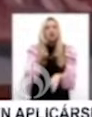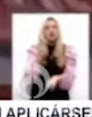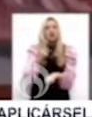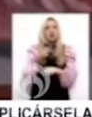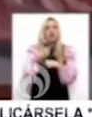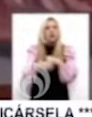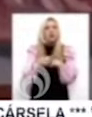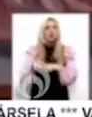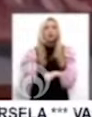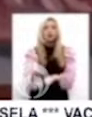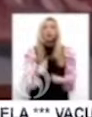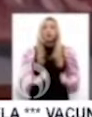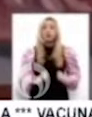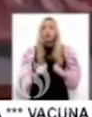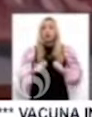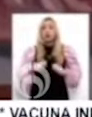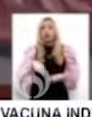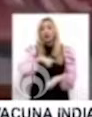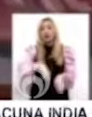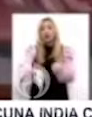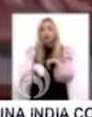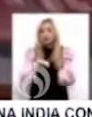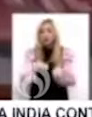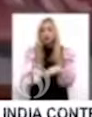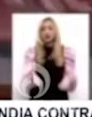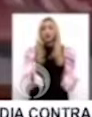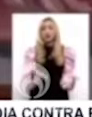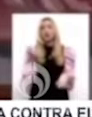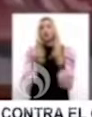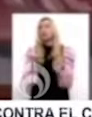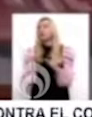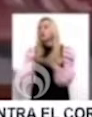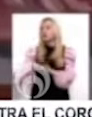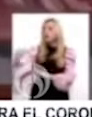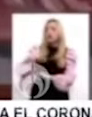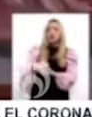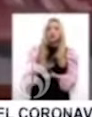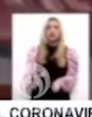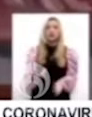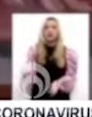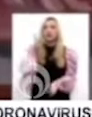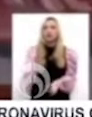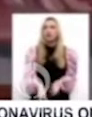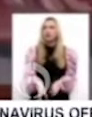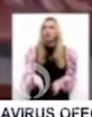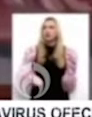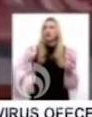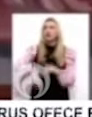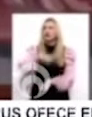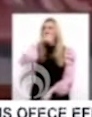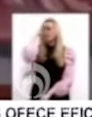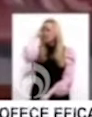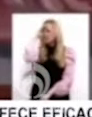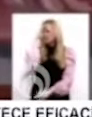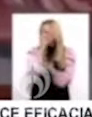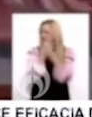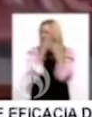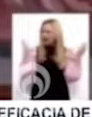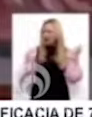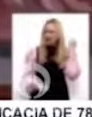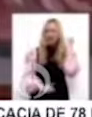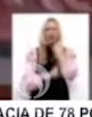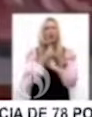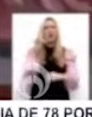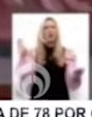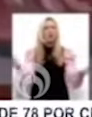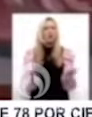normas. Se amplía su mandato por una iniciativa que presenta el senador Bolaños de Oaxaca